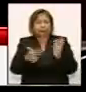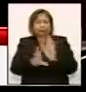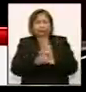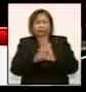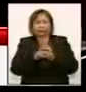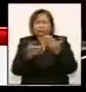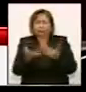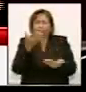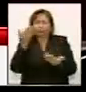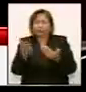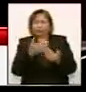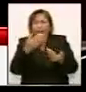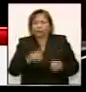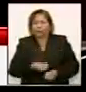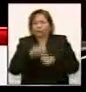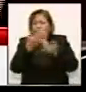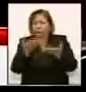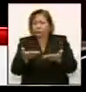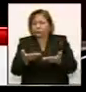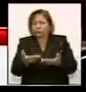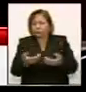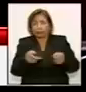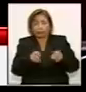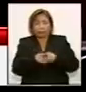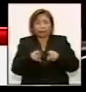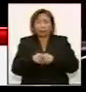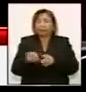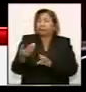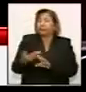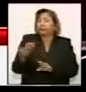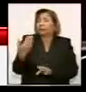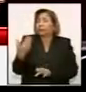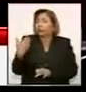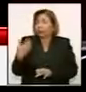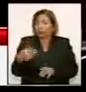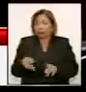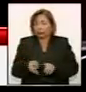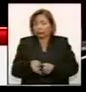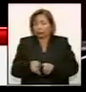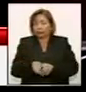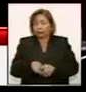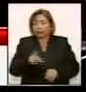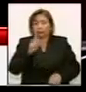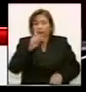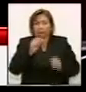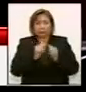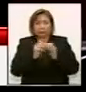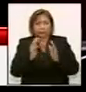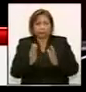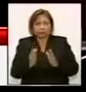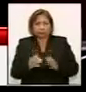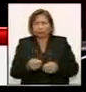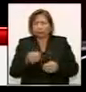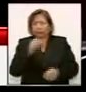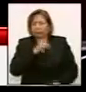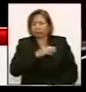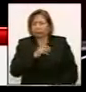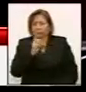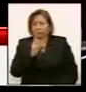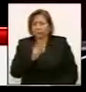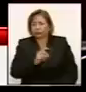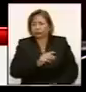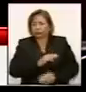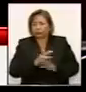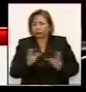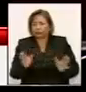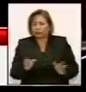les facilitamos absolutamente todo como se facilitó en el periodo, el año pasado, en el tema de la corriente del Niño, en un solo día. Lo que Chile demoró tres meses, en un solo